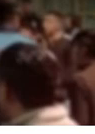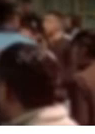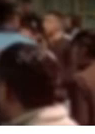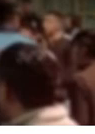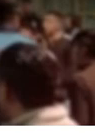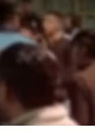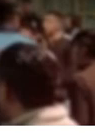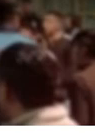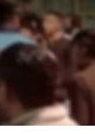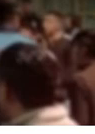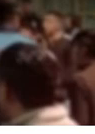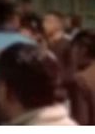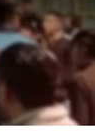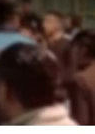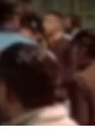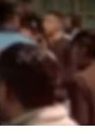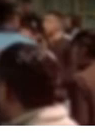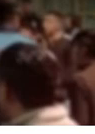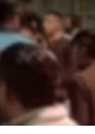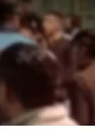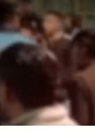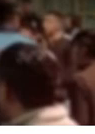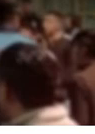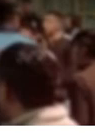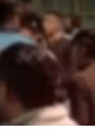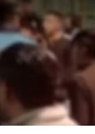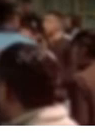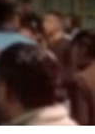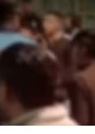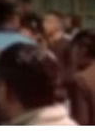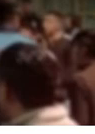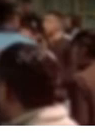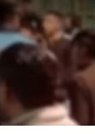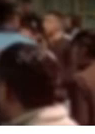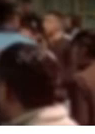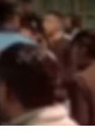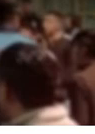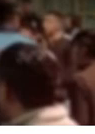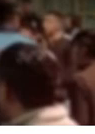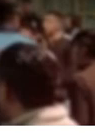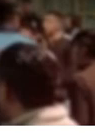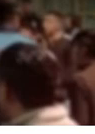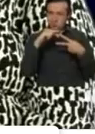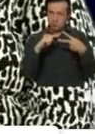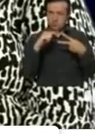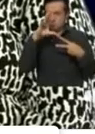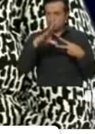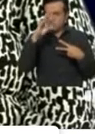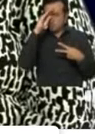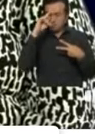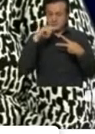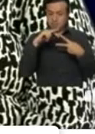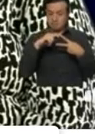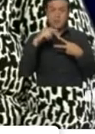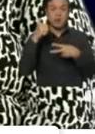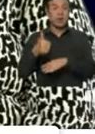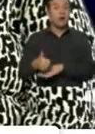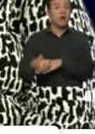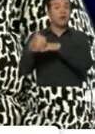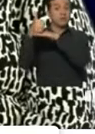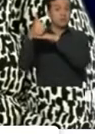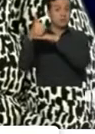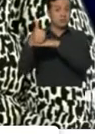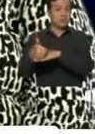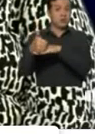la red de servicios de salud. Muchas gracias, doctora Watson, por la información. Muchas gracias a usted por la invitación. Que las autoridades están